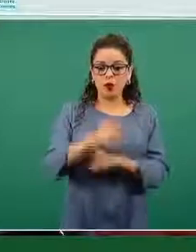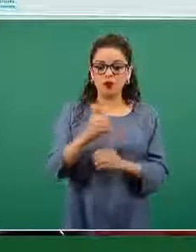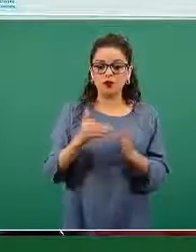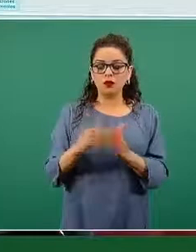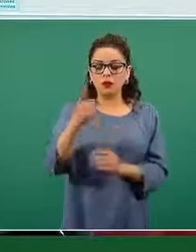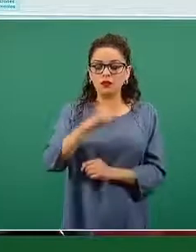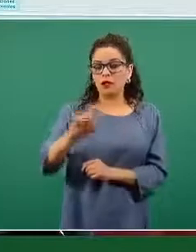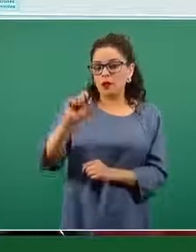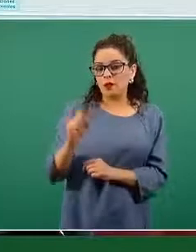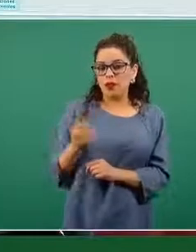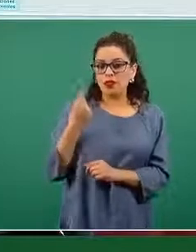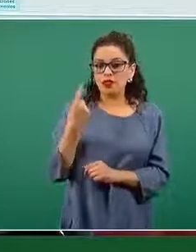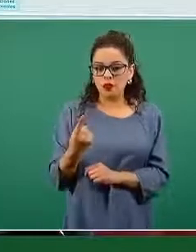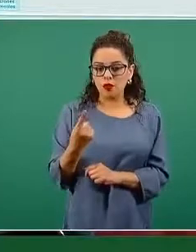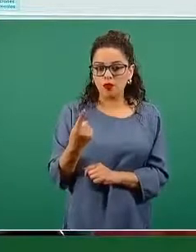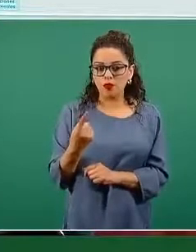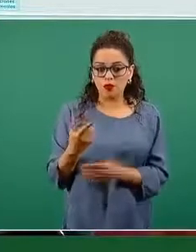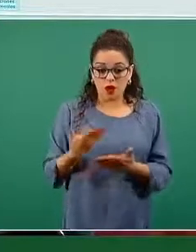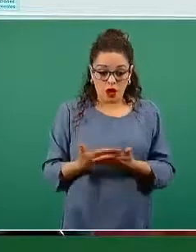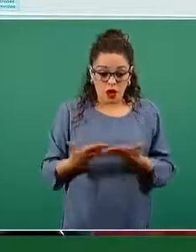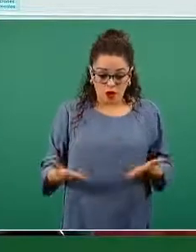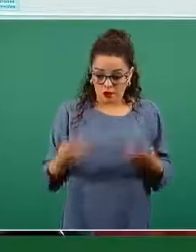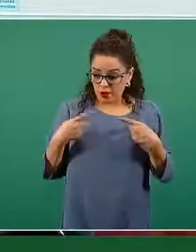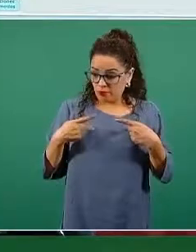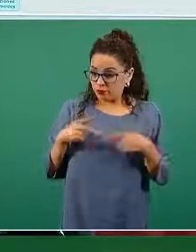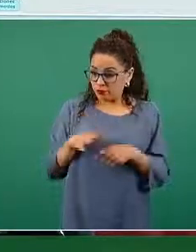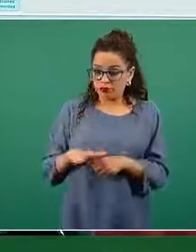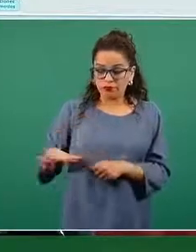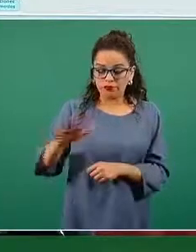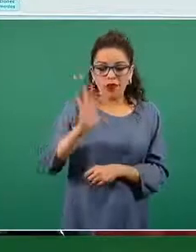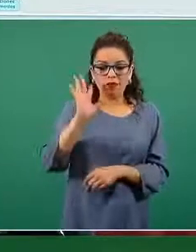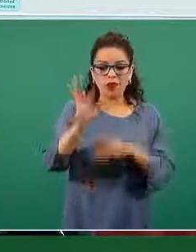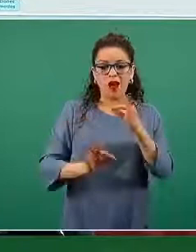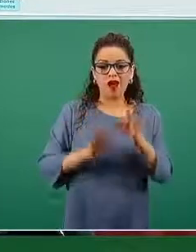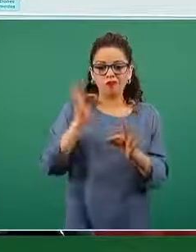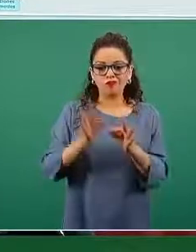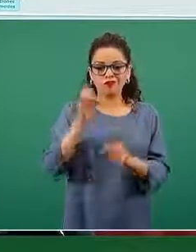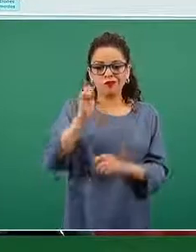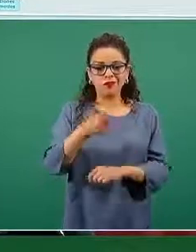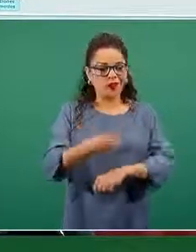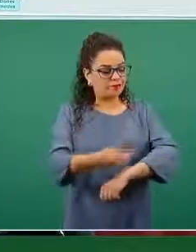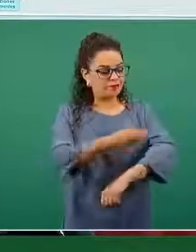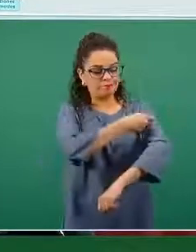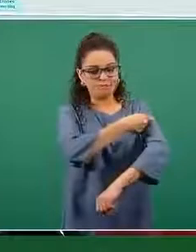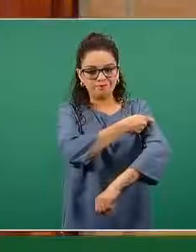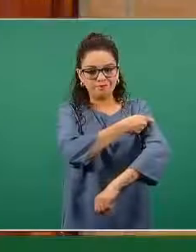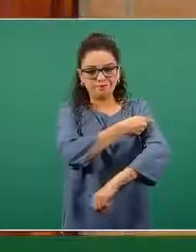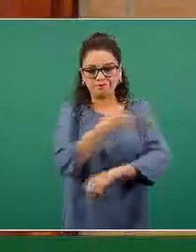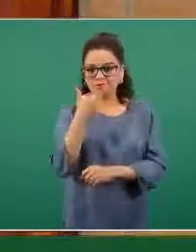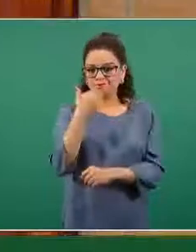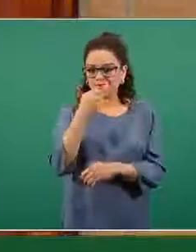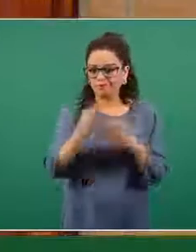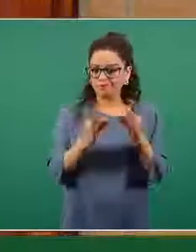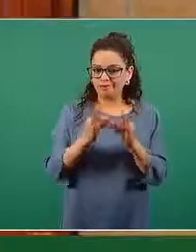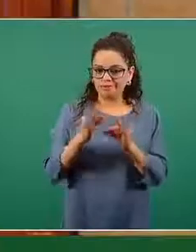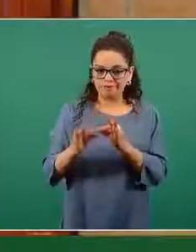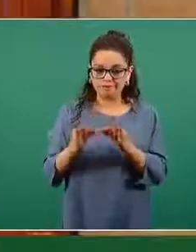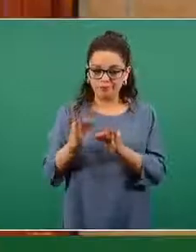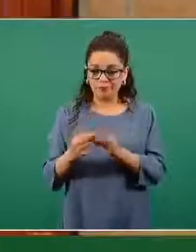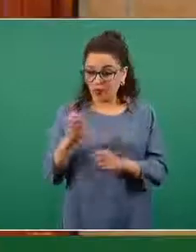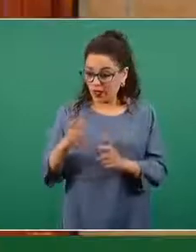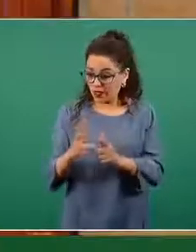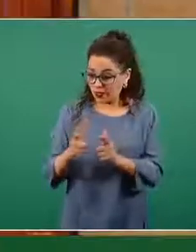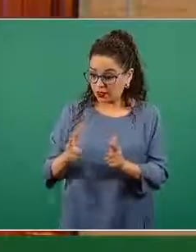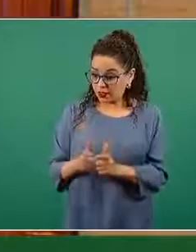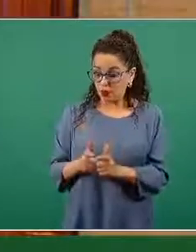4.111.121 son las personas que ya el día de hoy tienen un esquema completo de vacunación y por lo tanto este grupo que es importante y que es